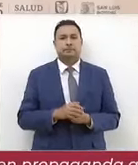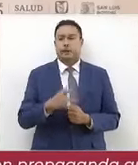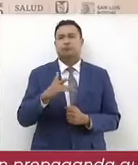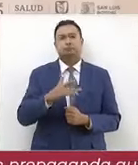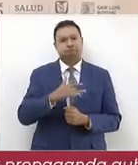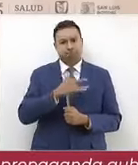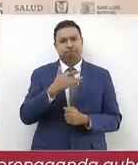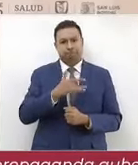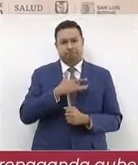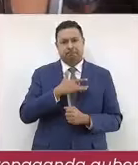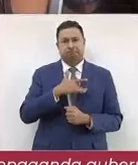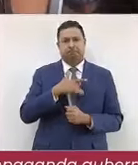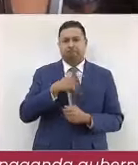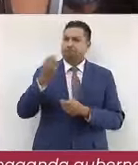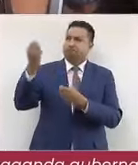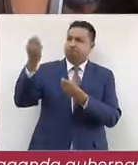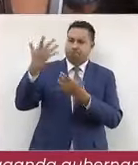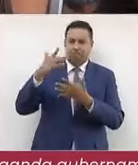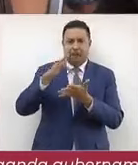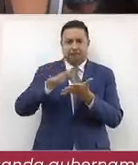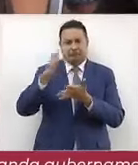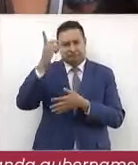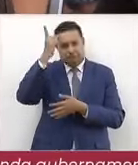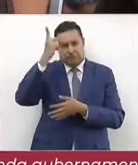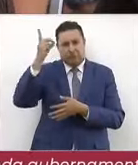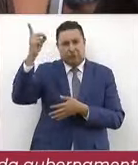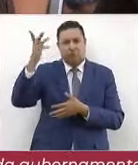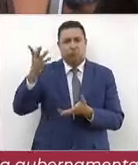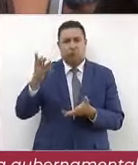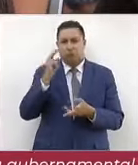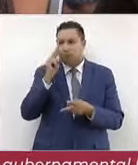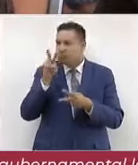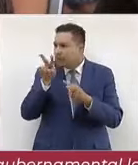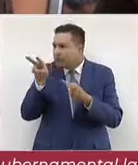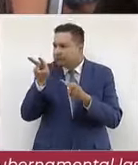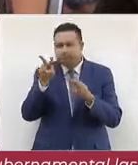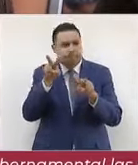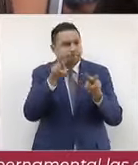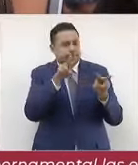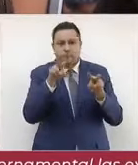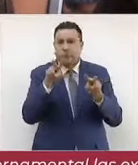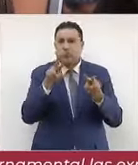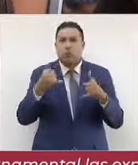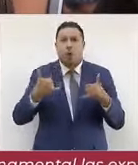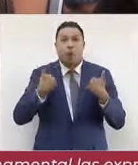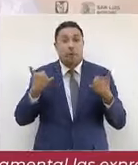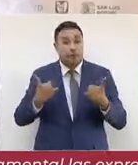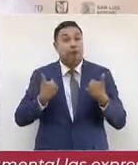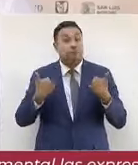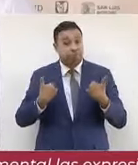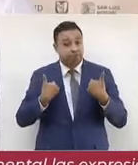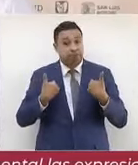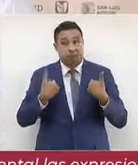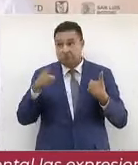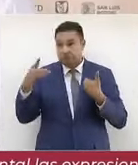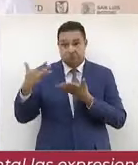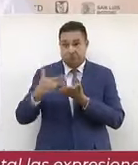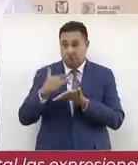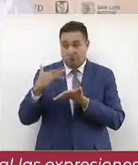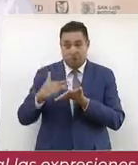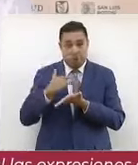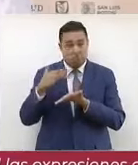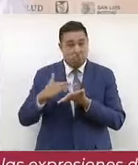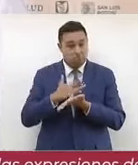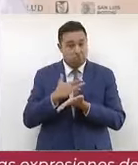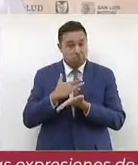bendición, un logro, que para donde veía eran puros jóvenes. Y en